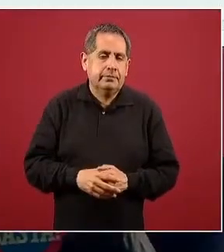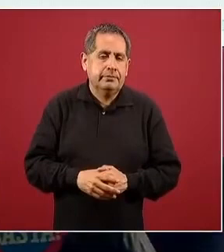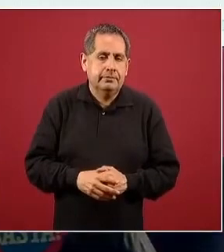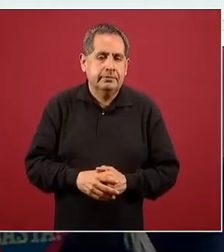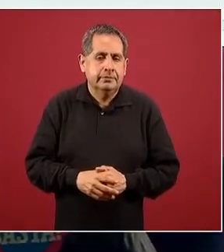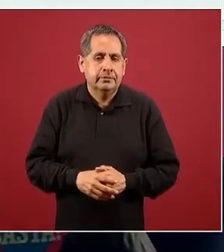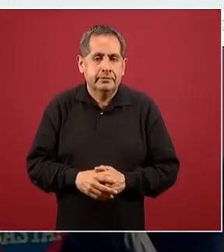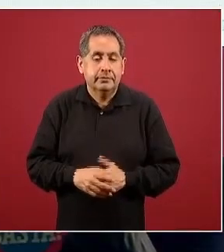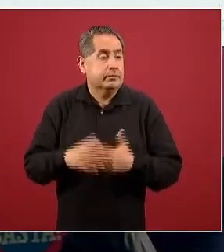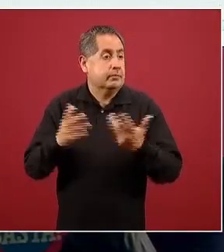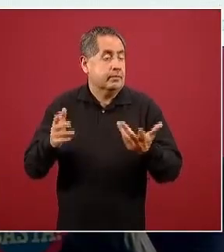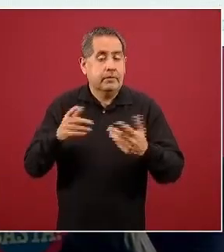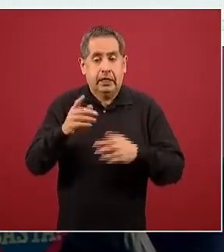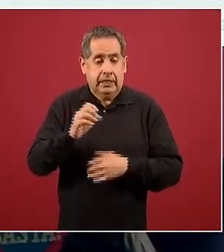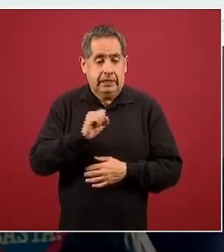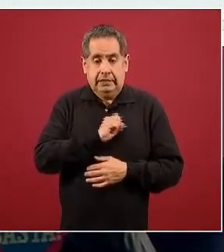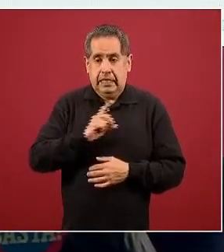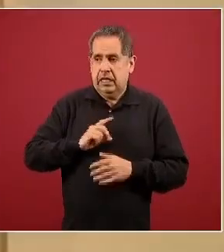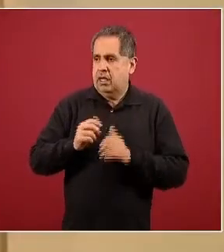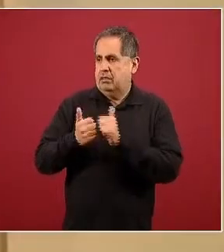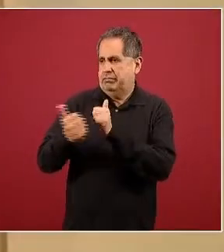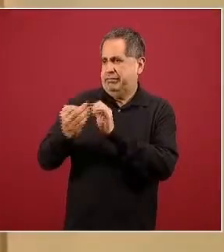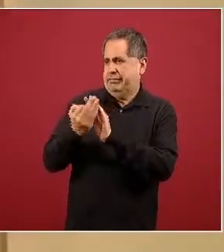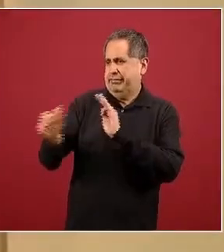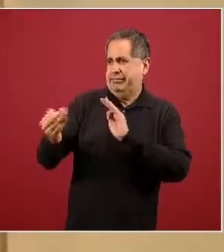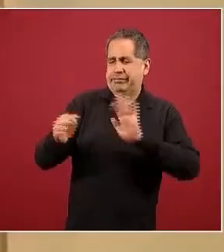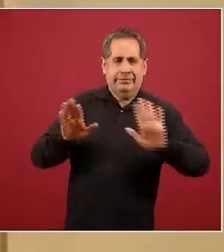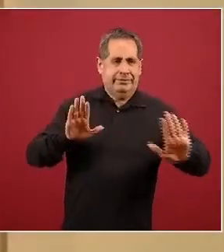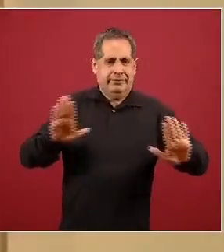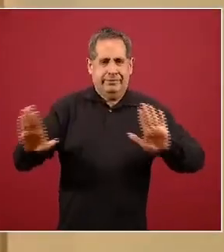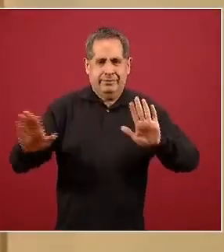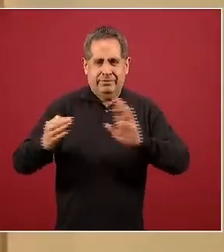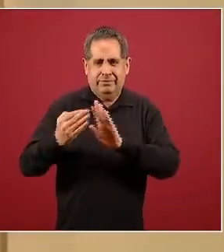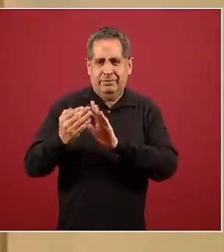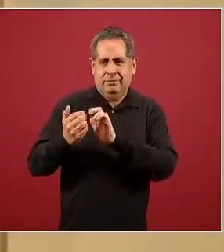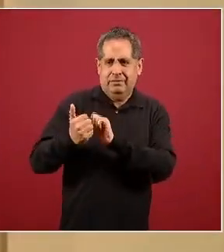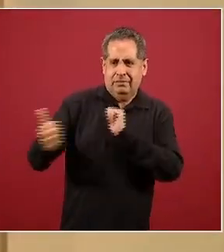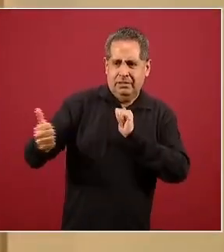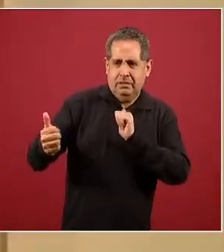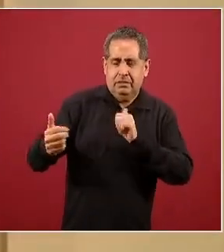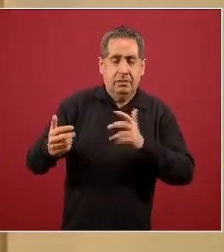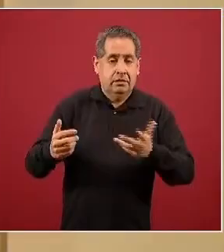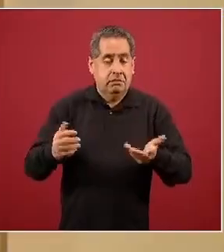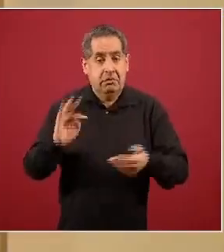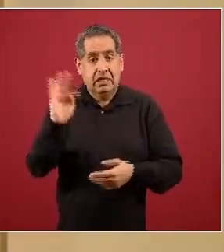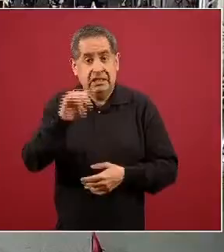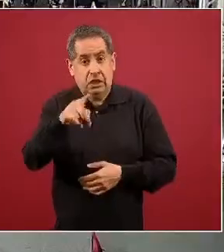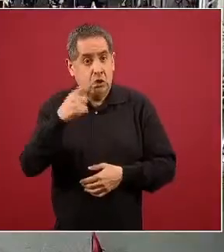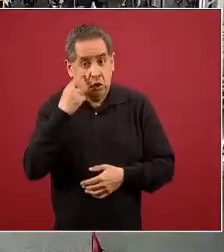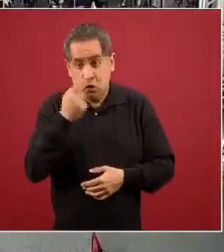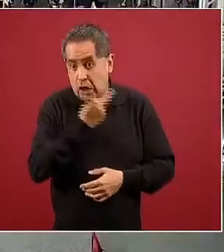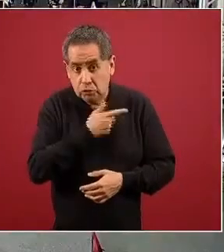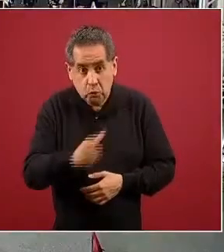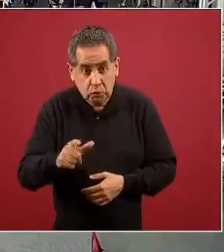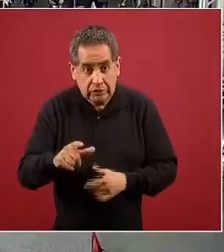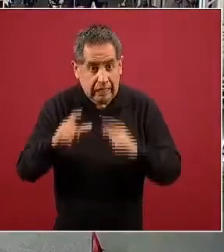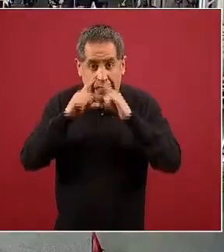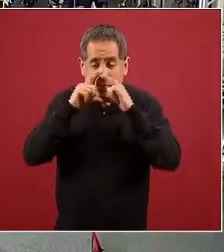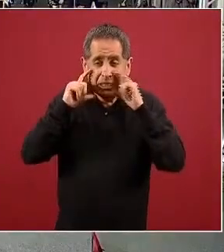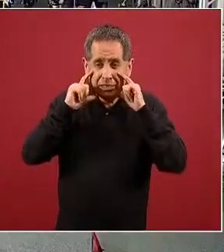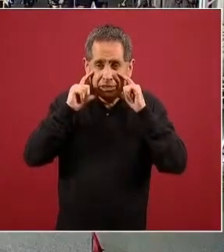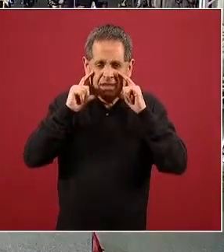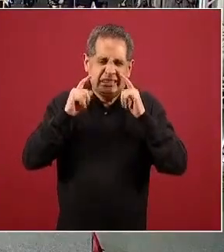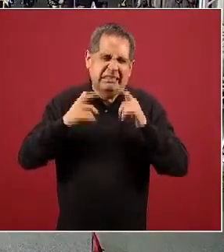Hay que mantener la sana distancia. Y a los que no nos o les guste utilizar el cubrebocas